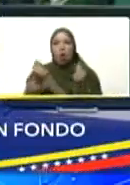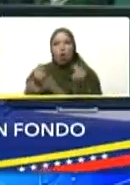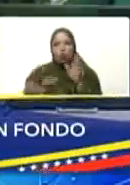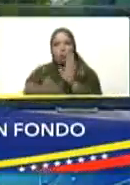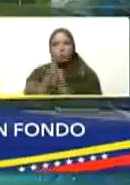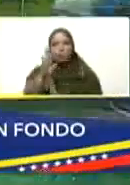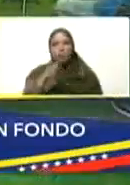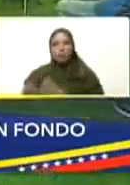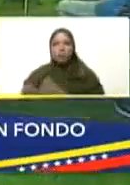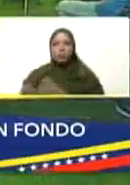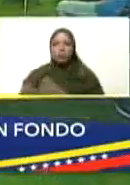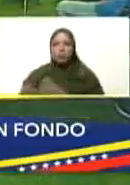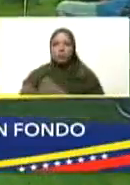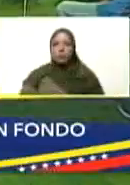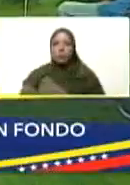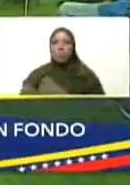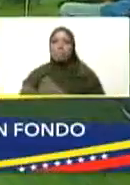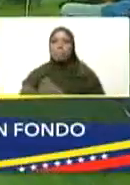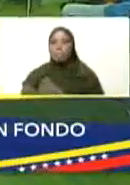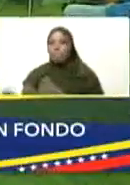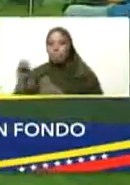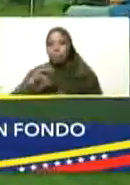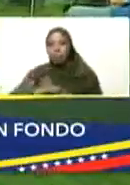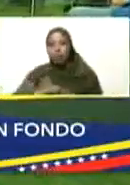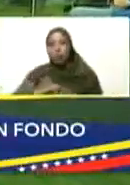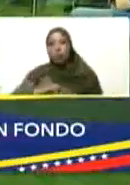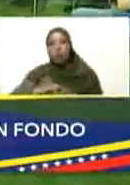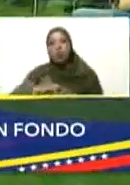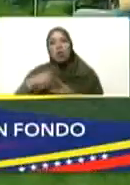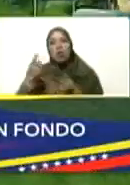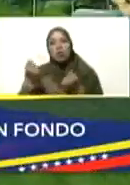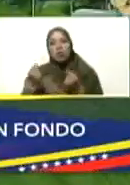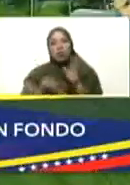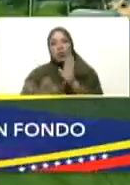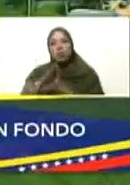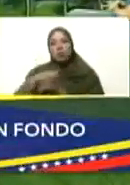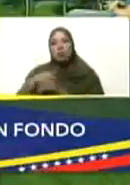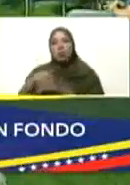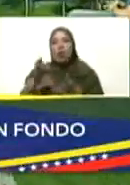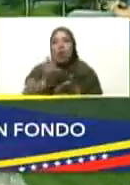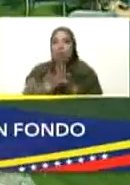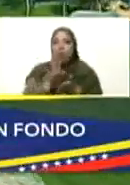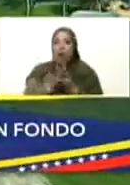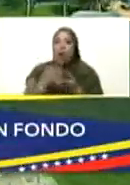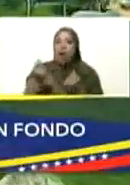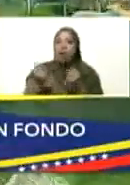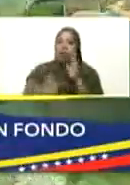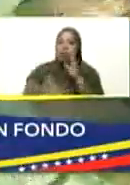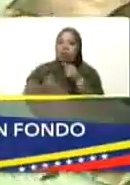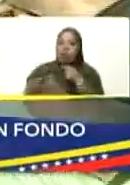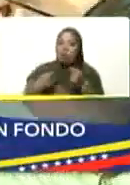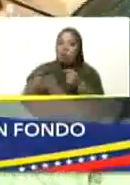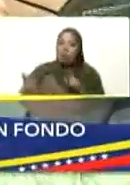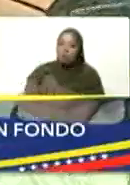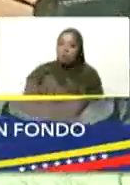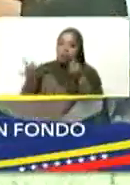le metan un palo a las ruedas de la recuperación y la estabilidad económica, no lo podemos permitir.